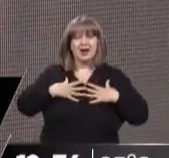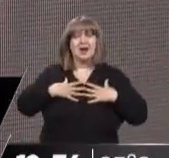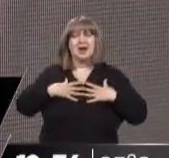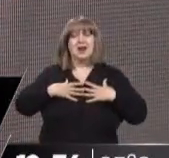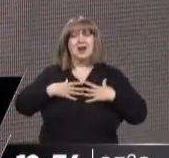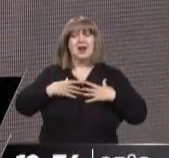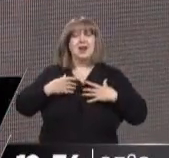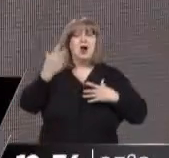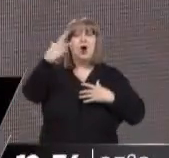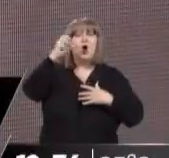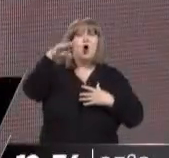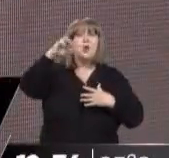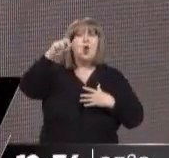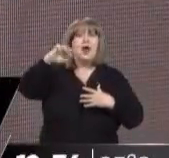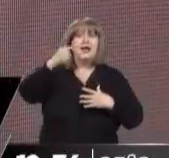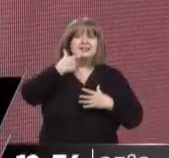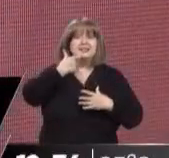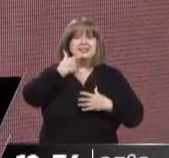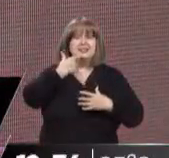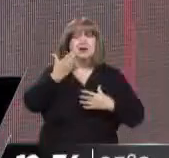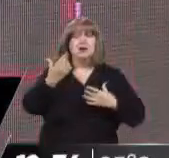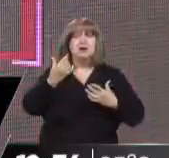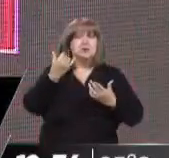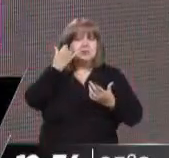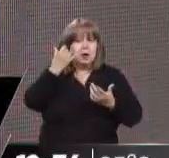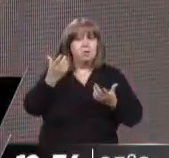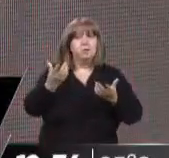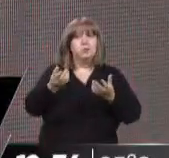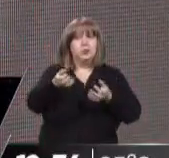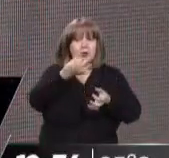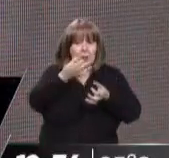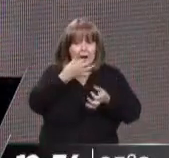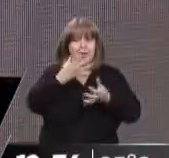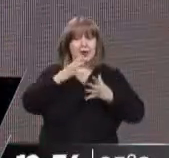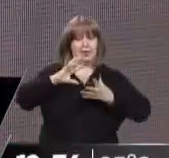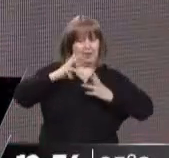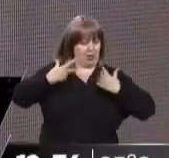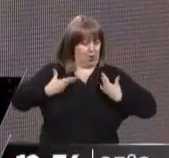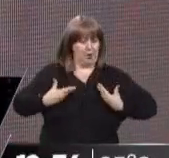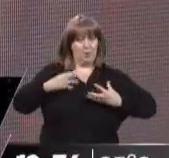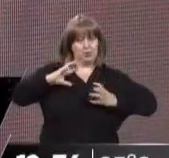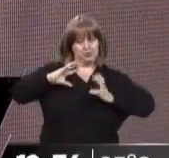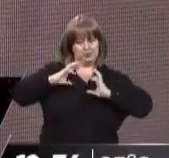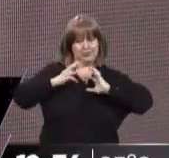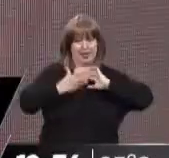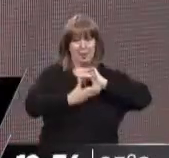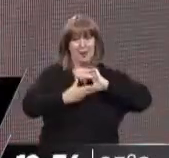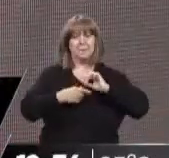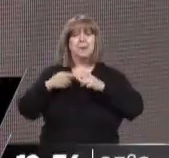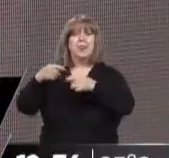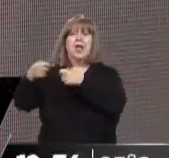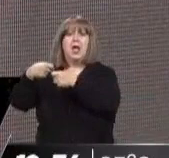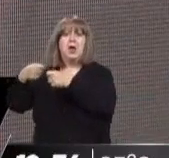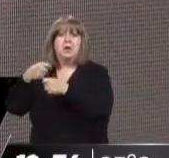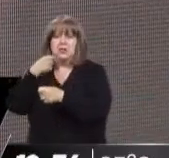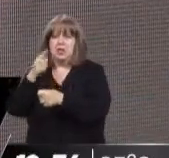pidiendo la hormonización según lo que contaban y se unen referido algunos de nuestros colegas la empresa insistimos dice que esto no ha sido